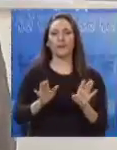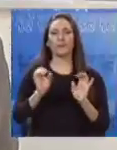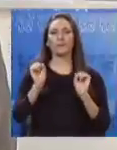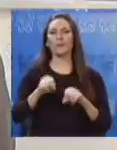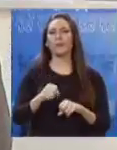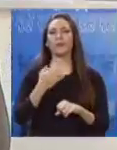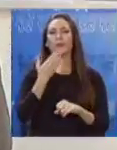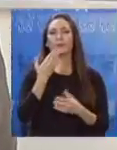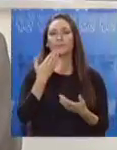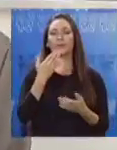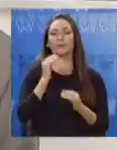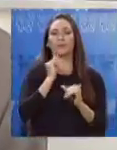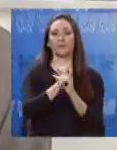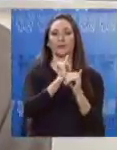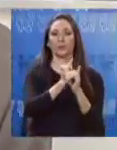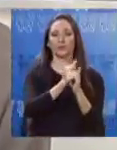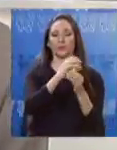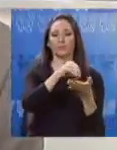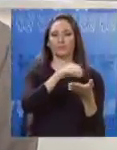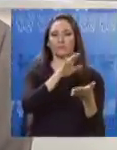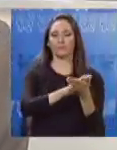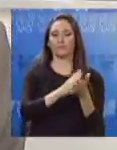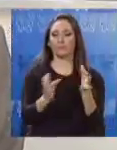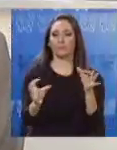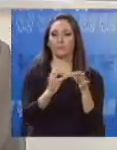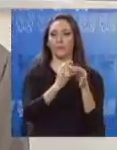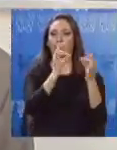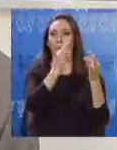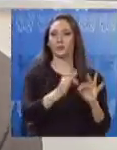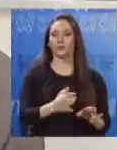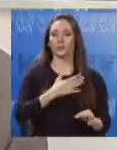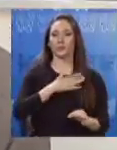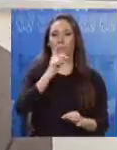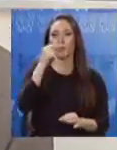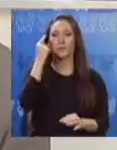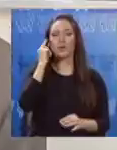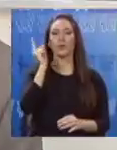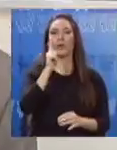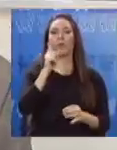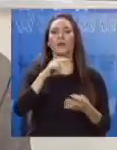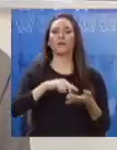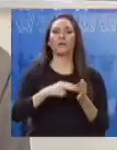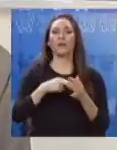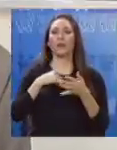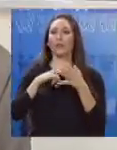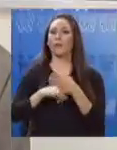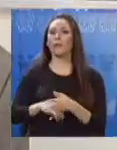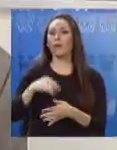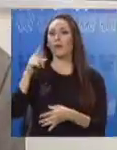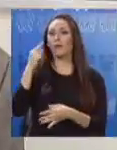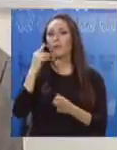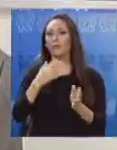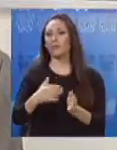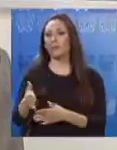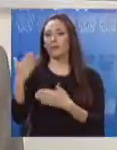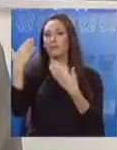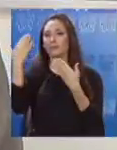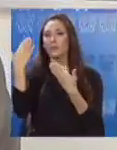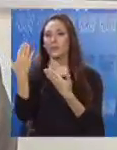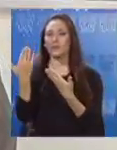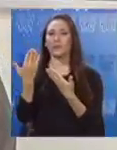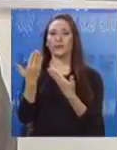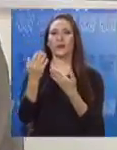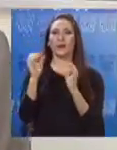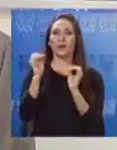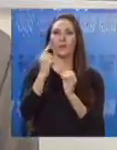estarán institucionalizados, ya serán parte del presupuesto general del Estado, ya no dependerá del programa de gobierno, de la política de uno